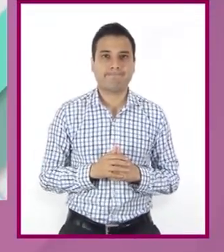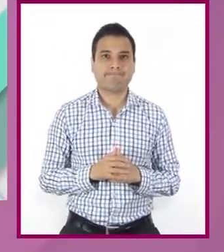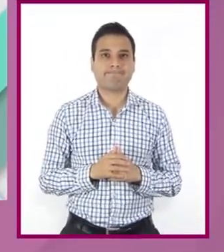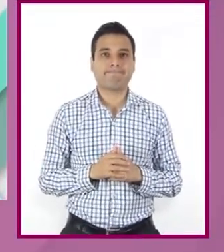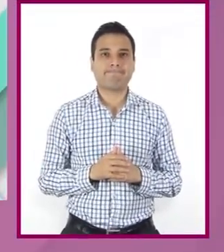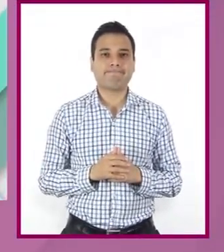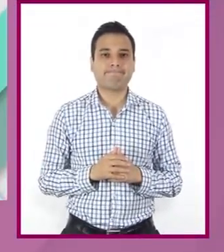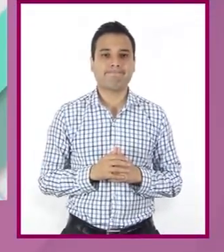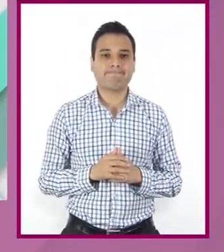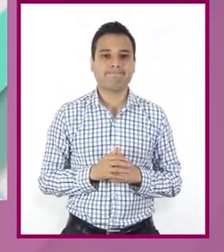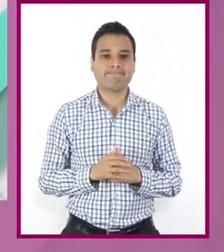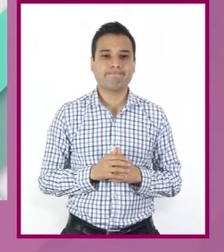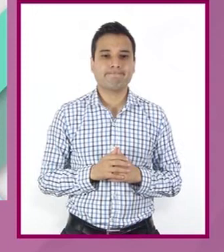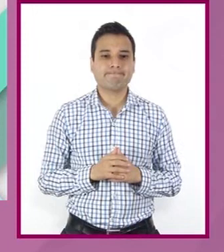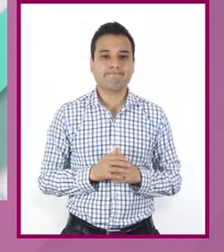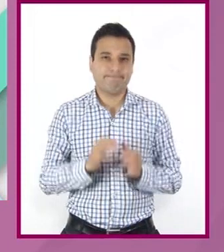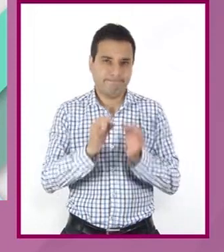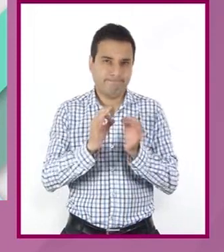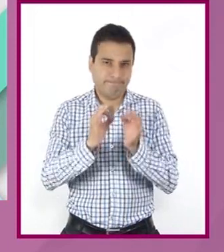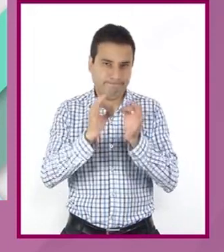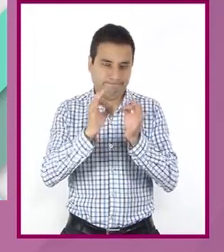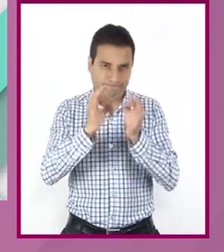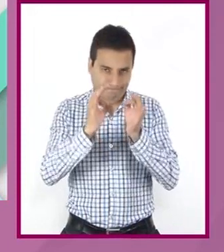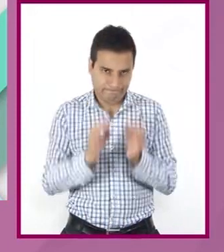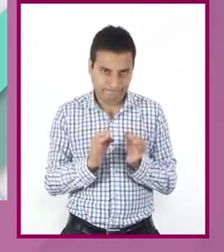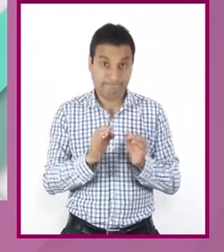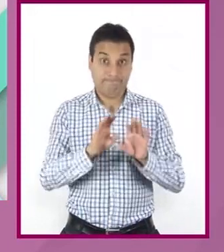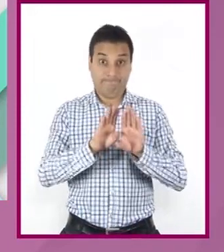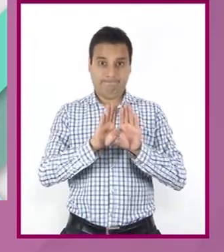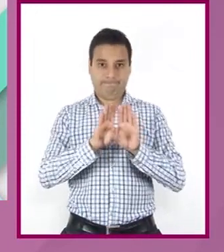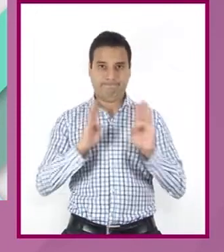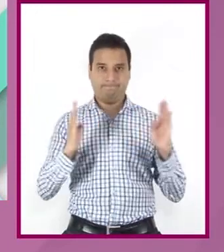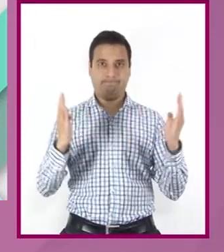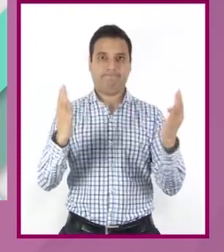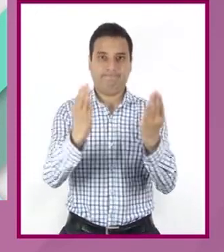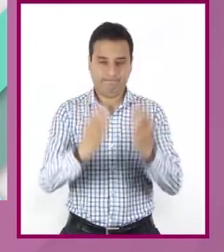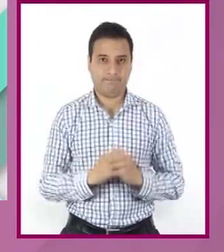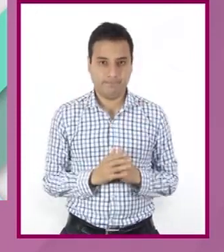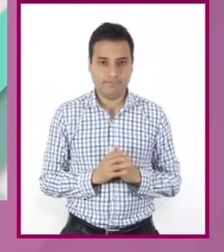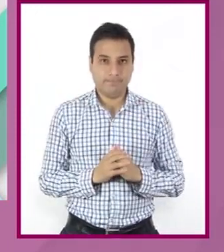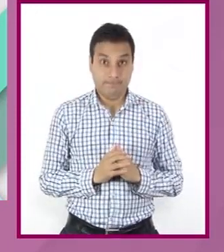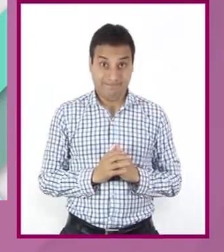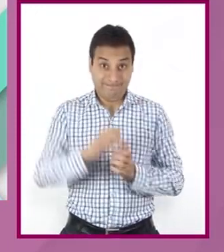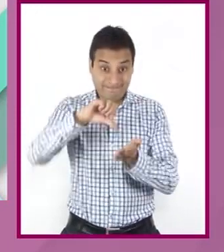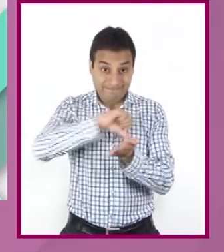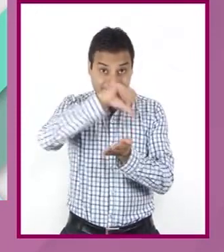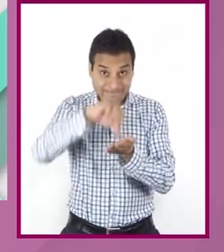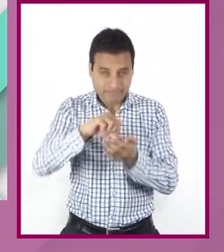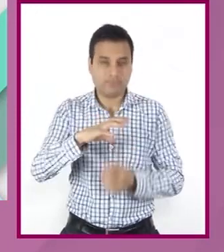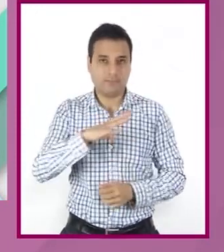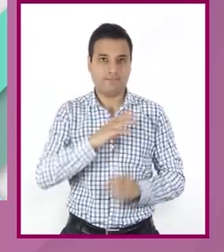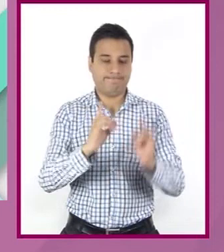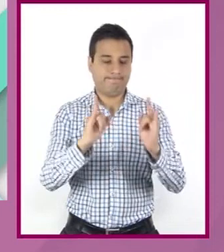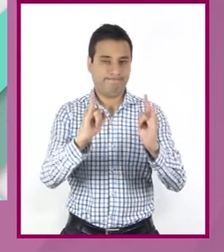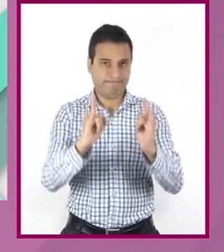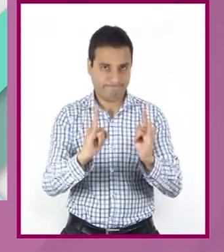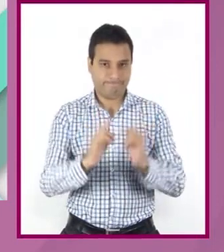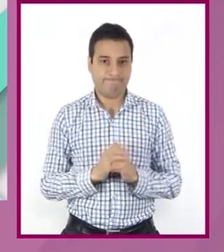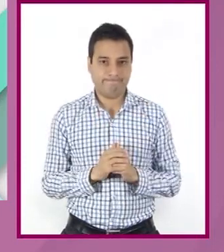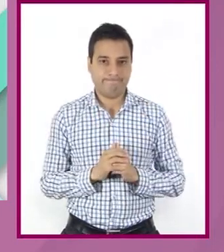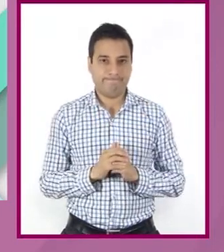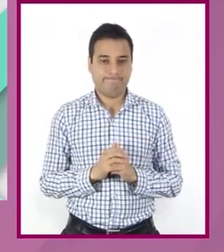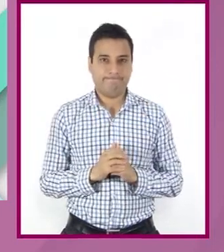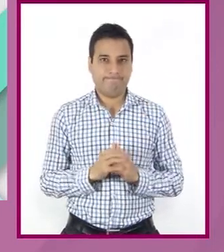delimitado por el contorno del color negro. Como pueden notar, al centro hay una cancha de fútbol rápido. Las medidas de cada lado